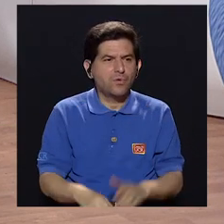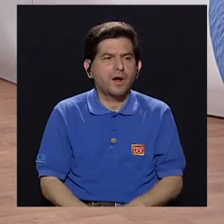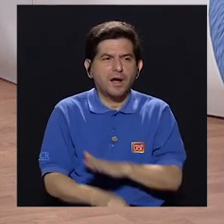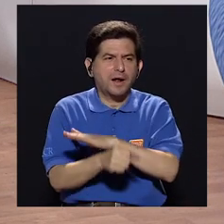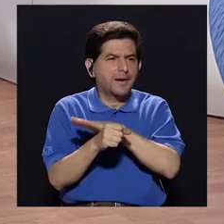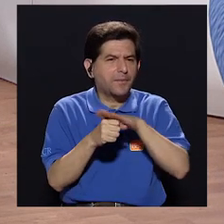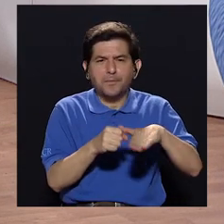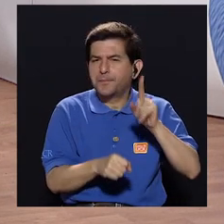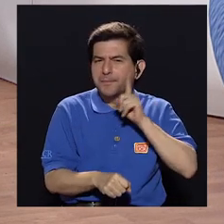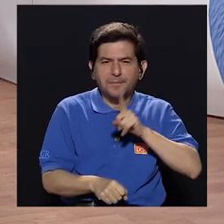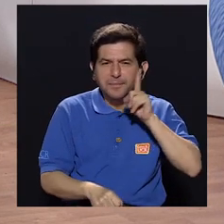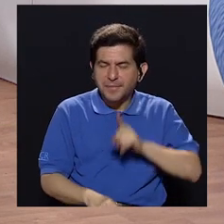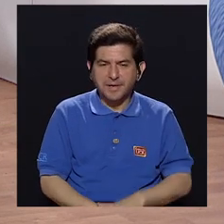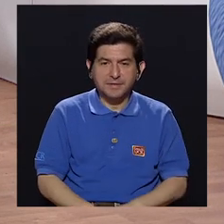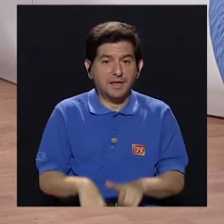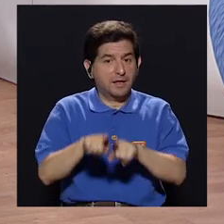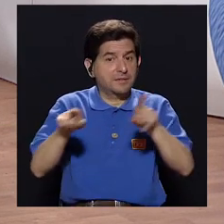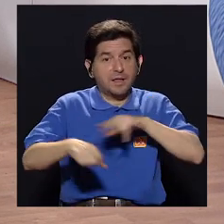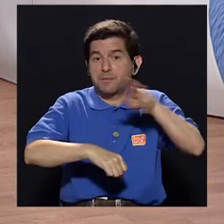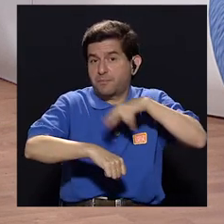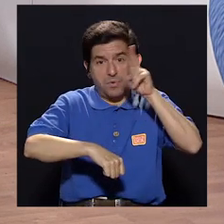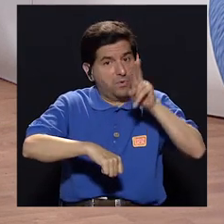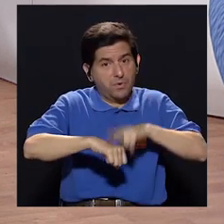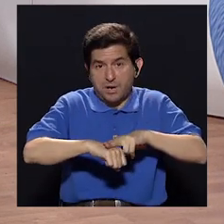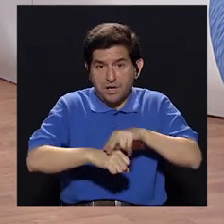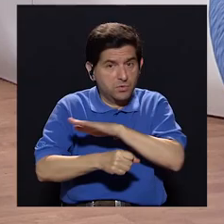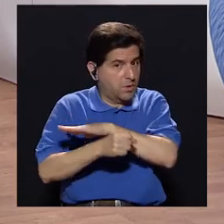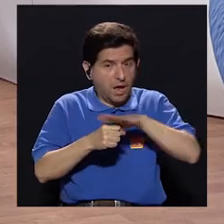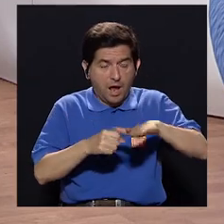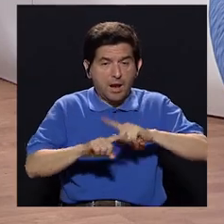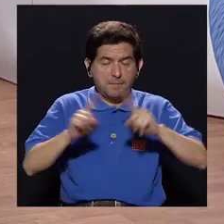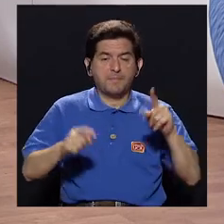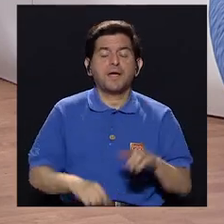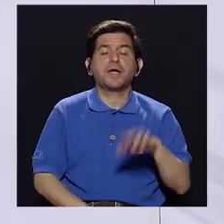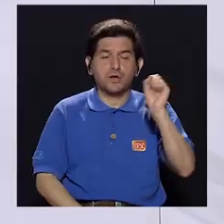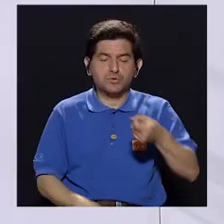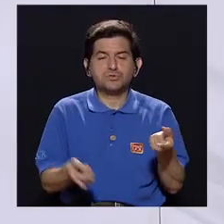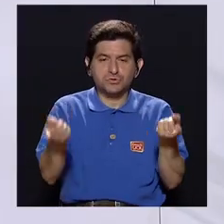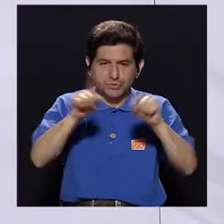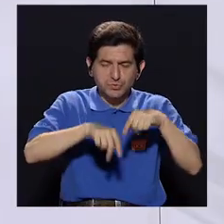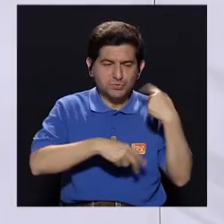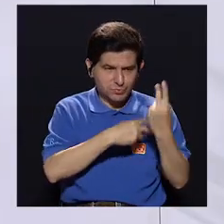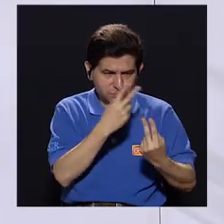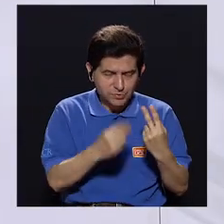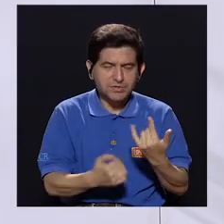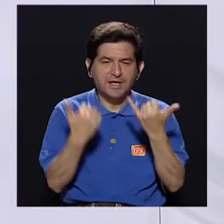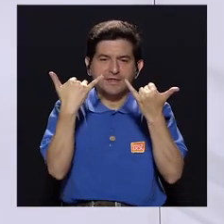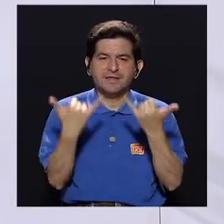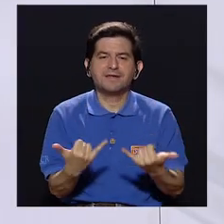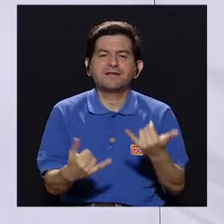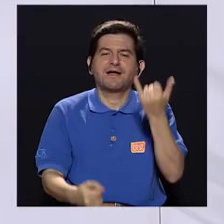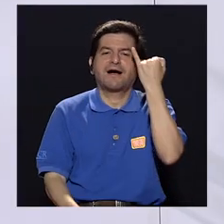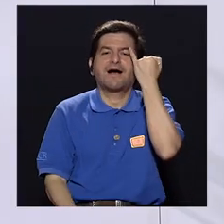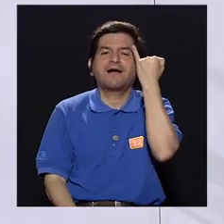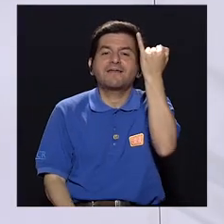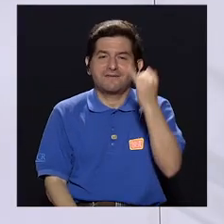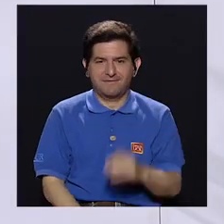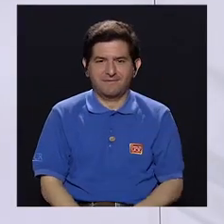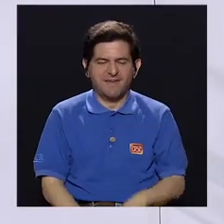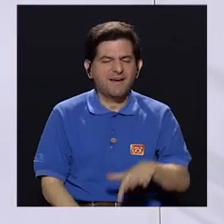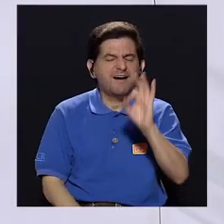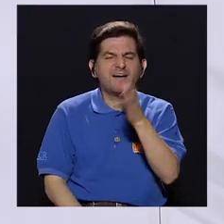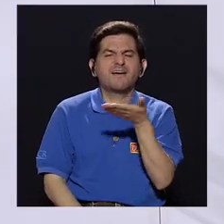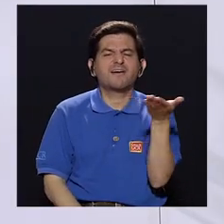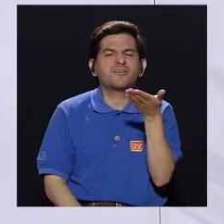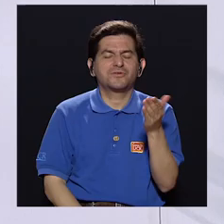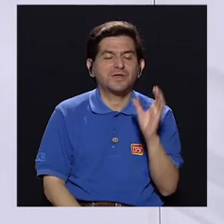eh artificial tampoco lo es natural completamente pero entonces ahí hay visitas Entonces ya nosotros vamos con una idea de qué es lo que podemos